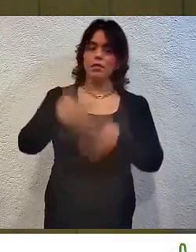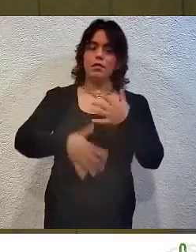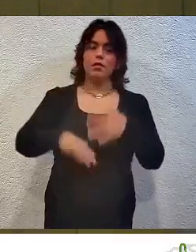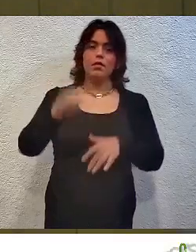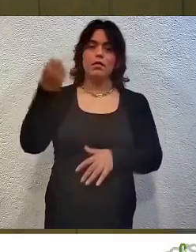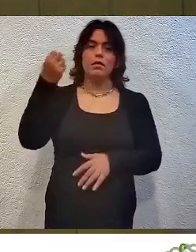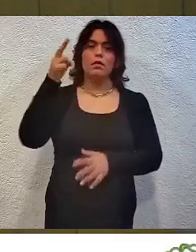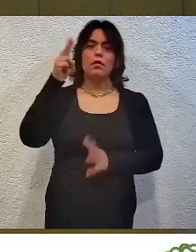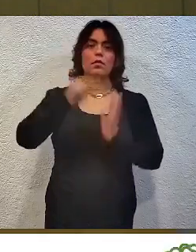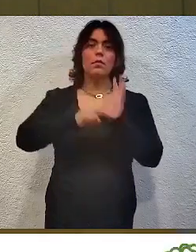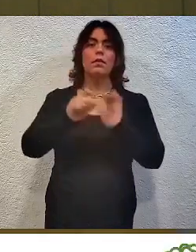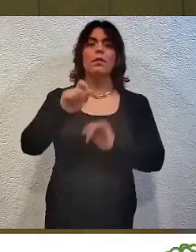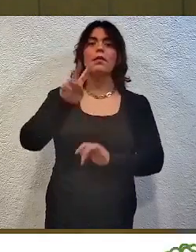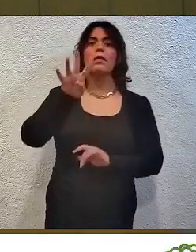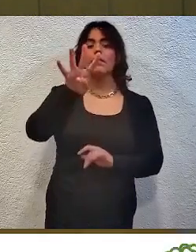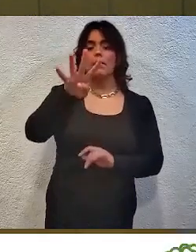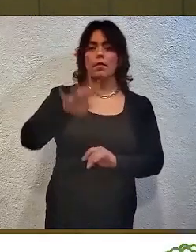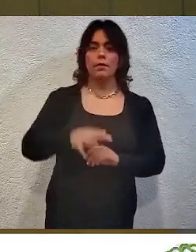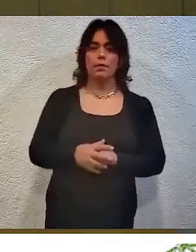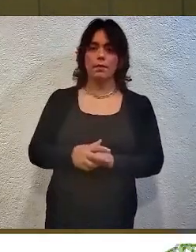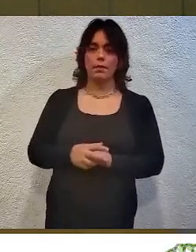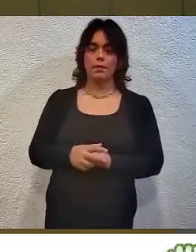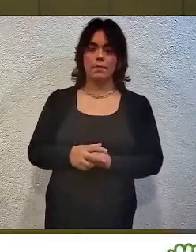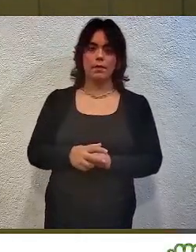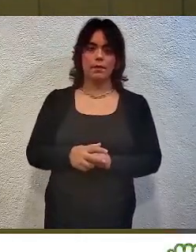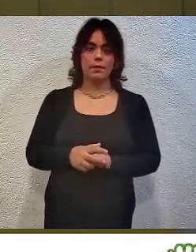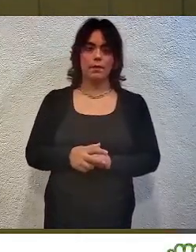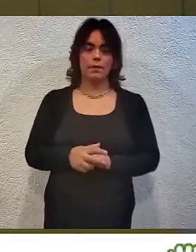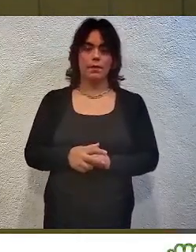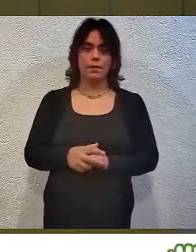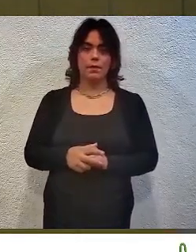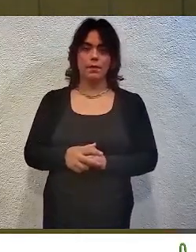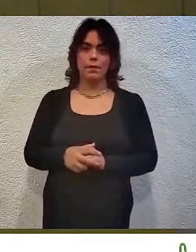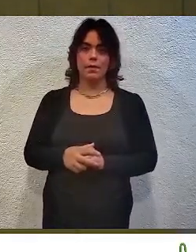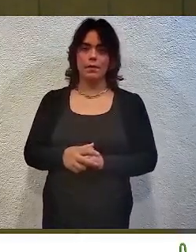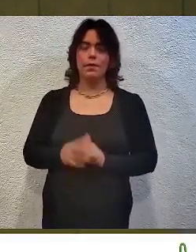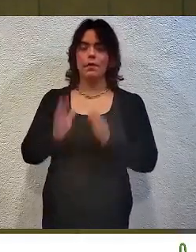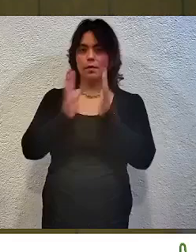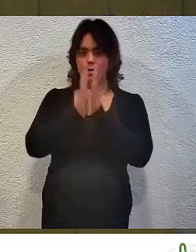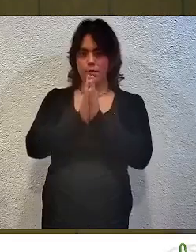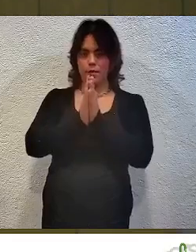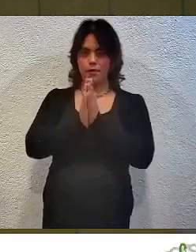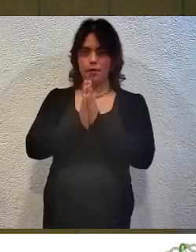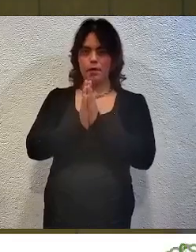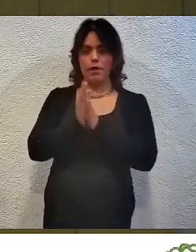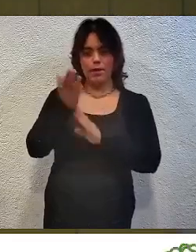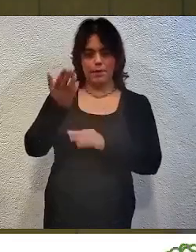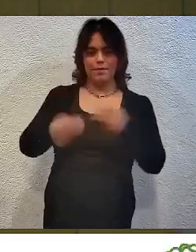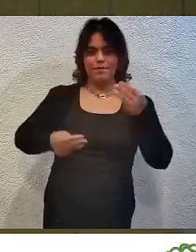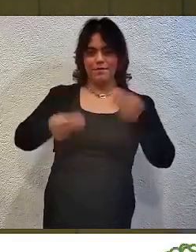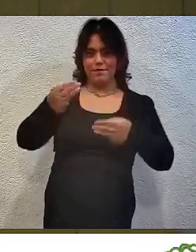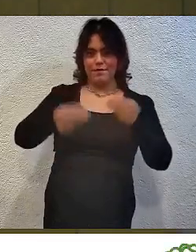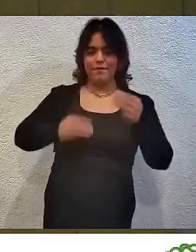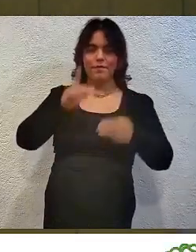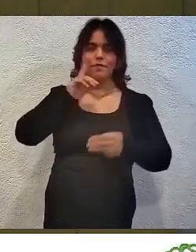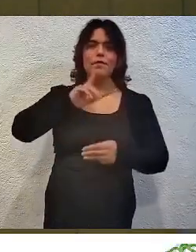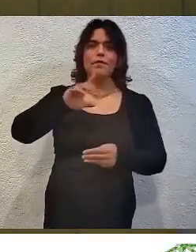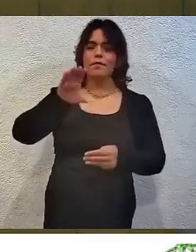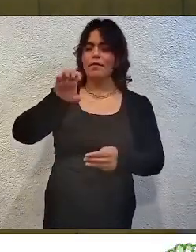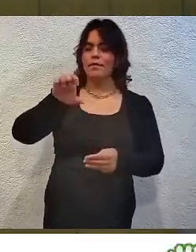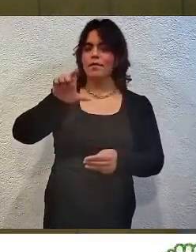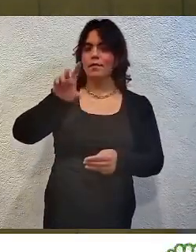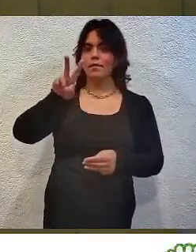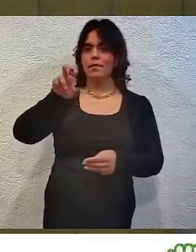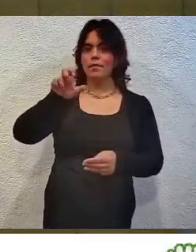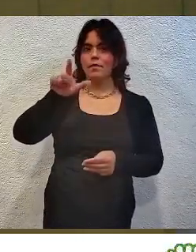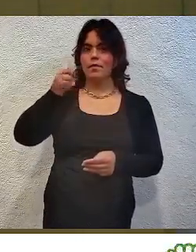año 2024, y por lo tanto le solicito atentamente a la magistrada le dé continuidad a la sesión